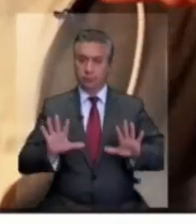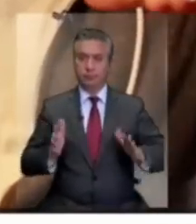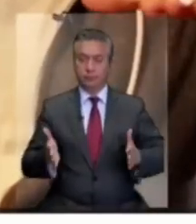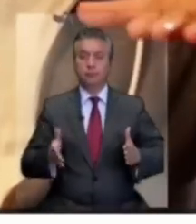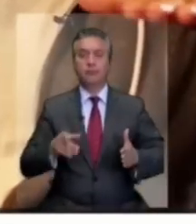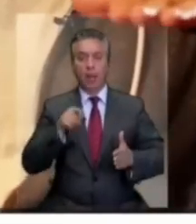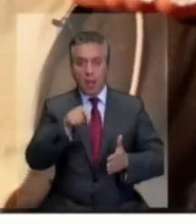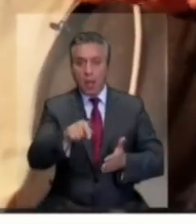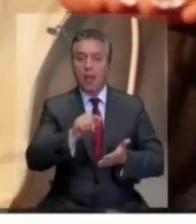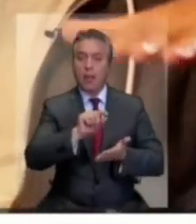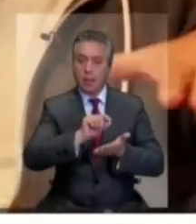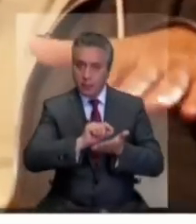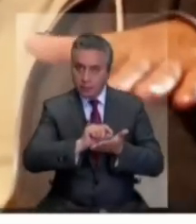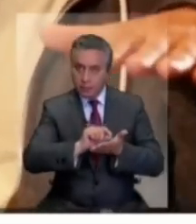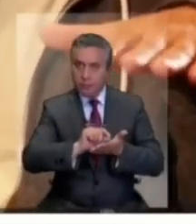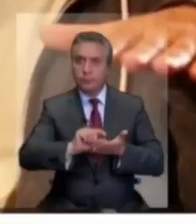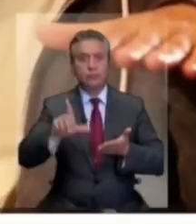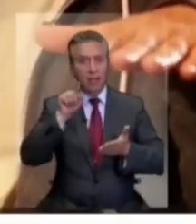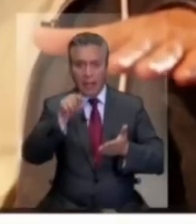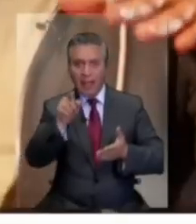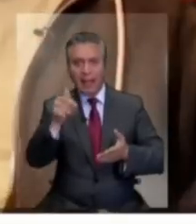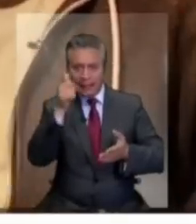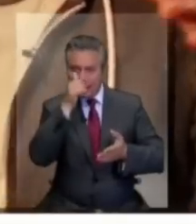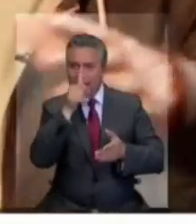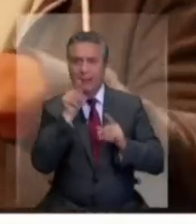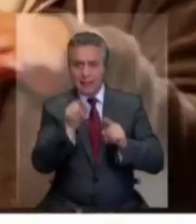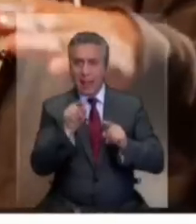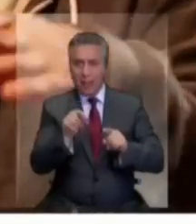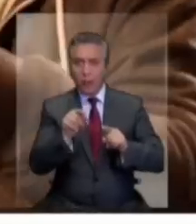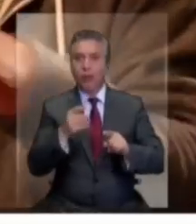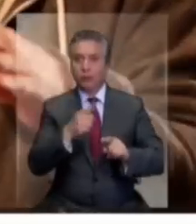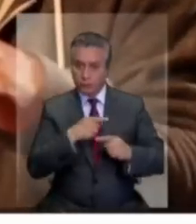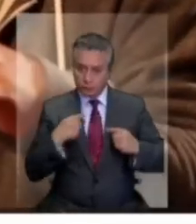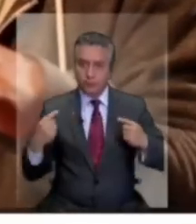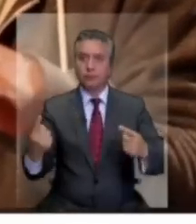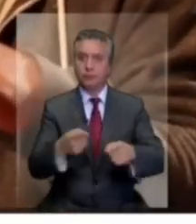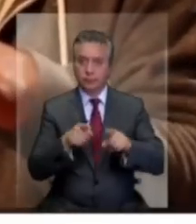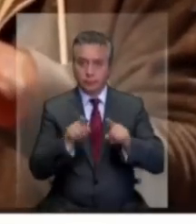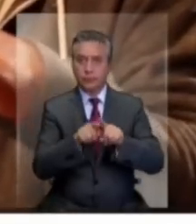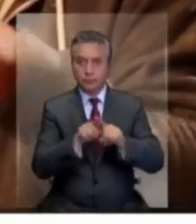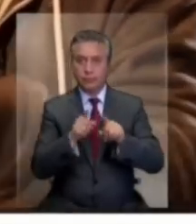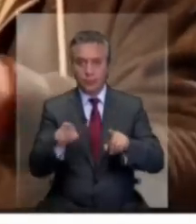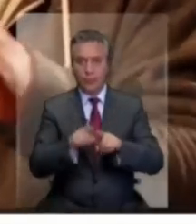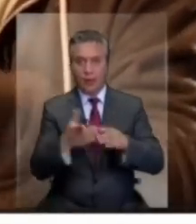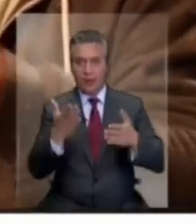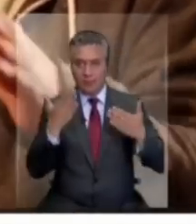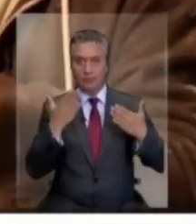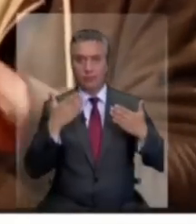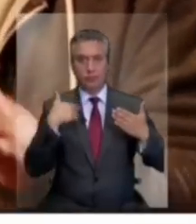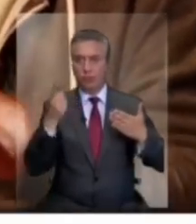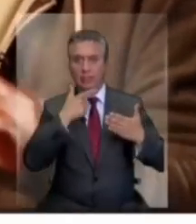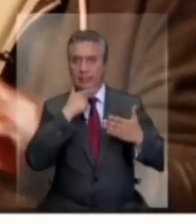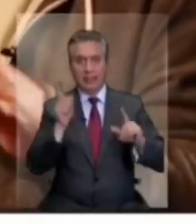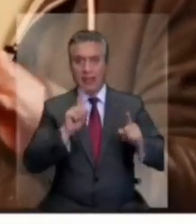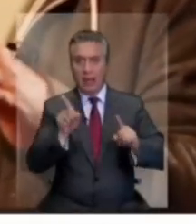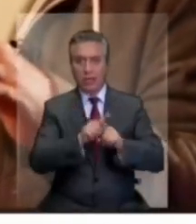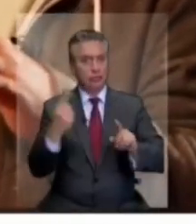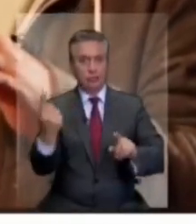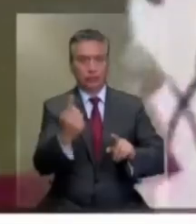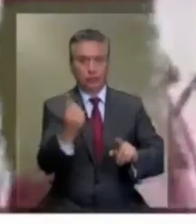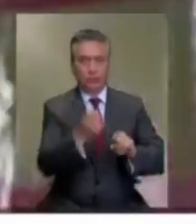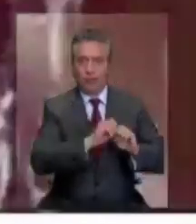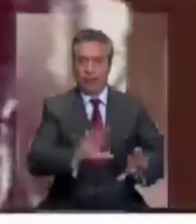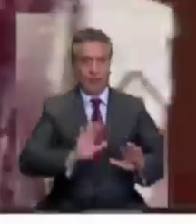nace de justamente de esos tiempos de cuando nosotros necesitamos estar en un piño para que nadie queda votado